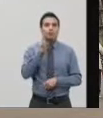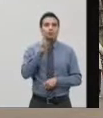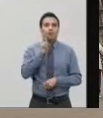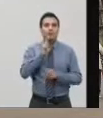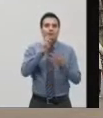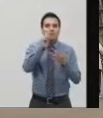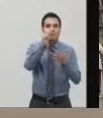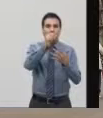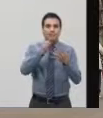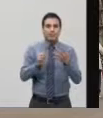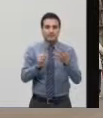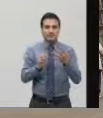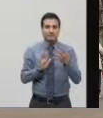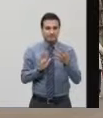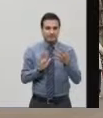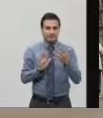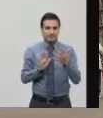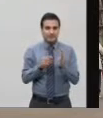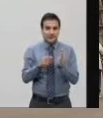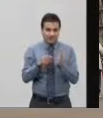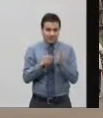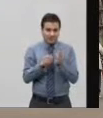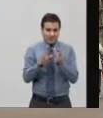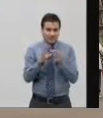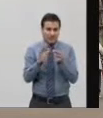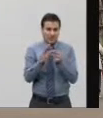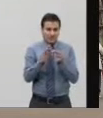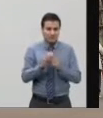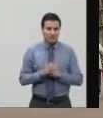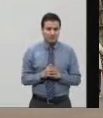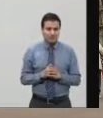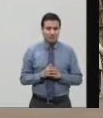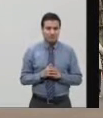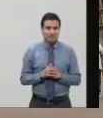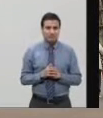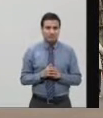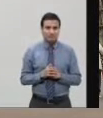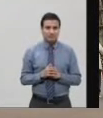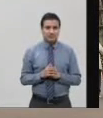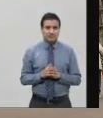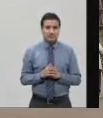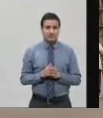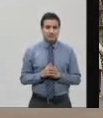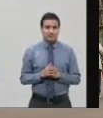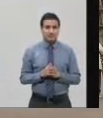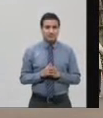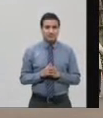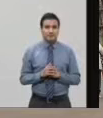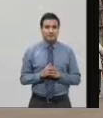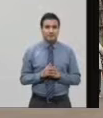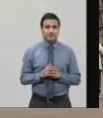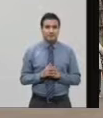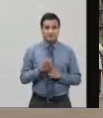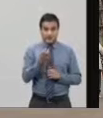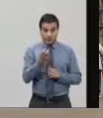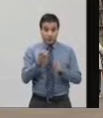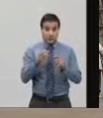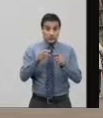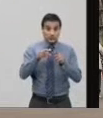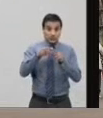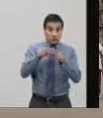reseñadas en el cuerpo del dictamen, el cual es el producto precisamente, un instrumental de actuaciones o no.